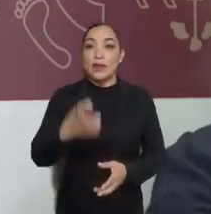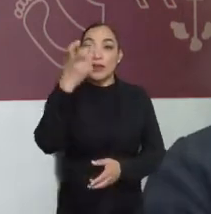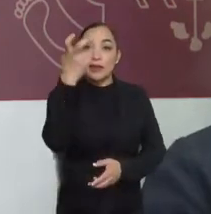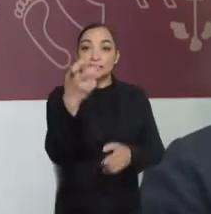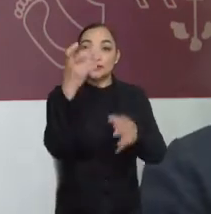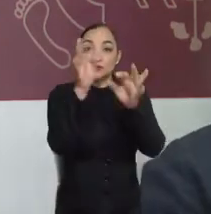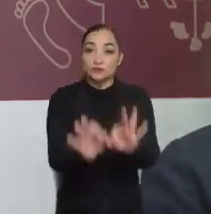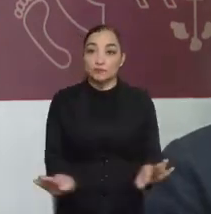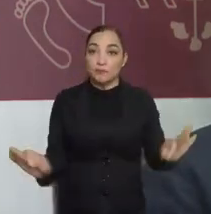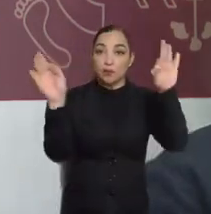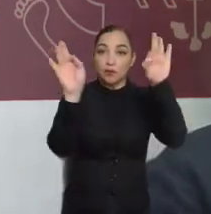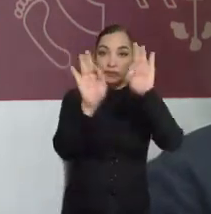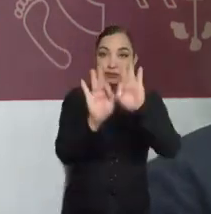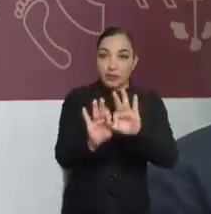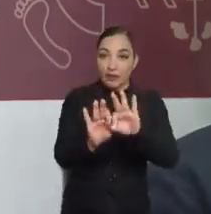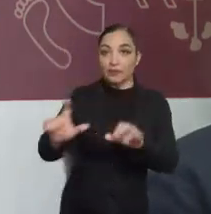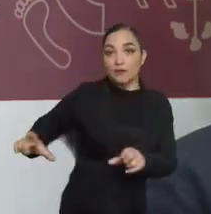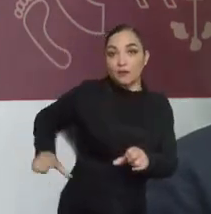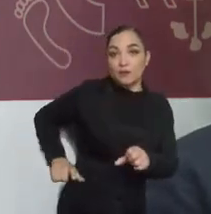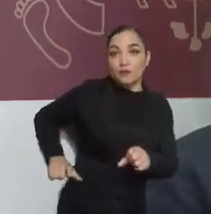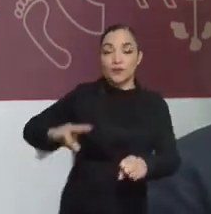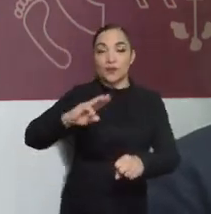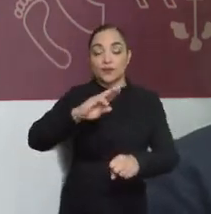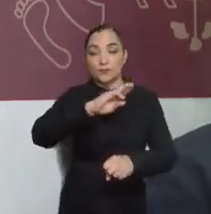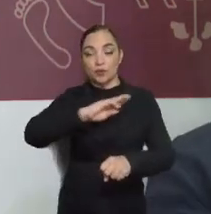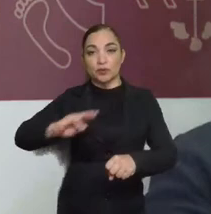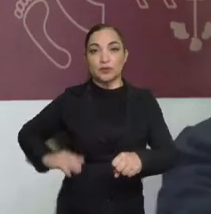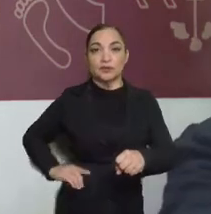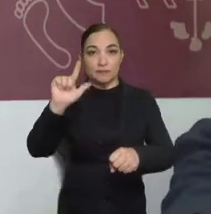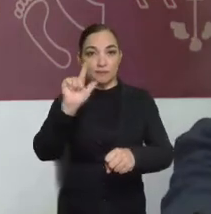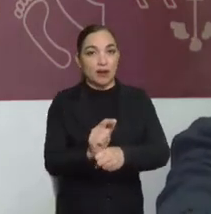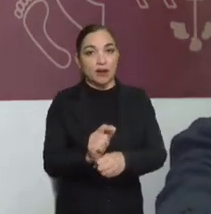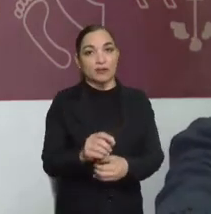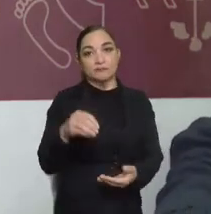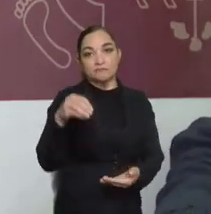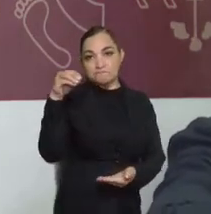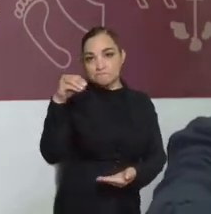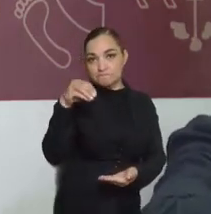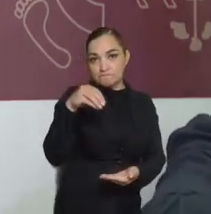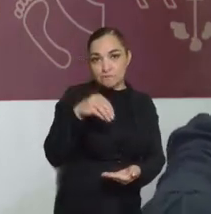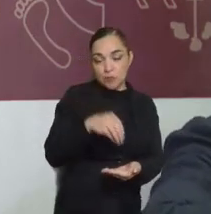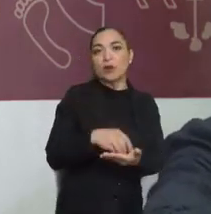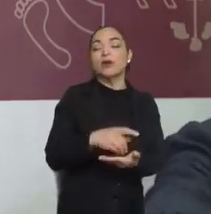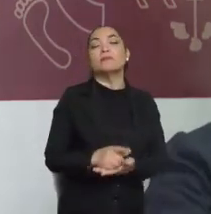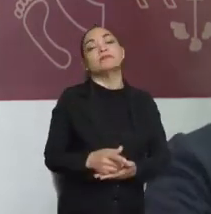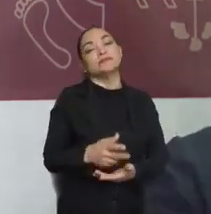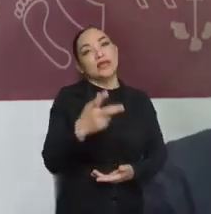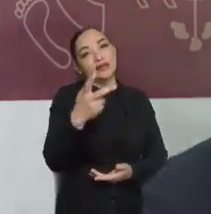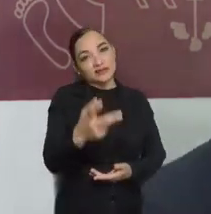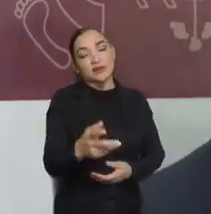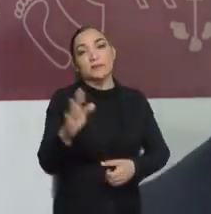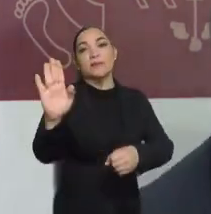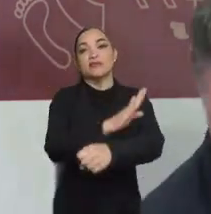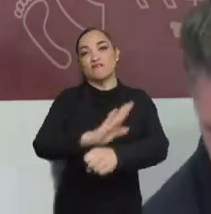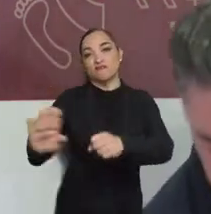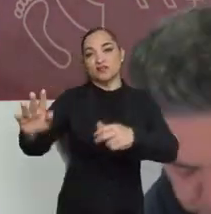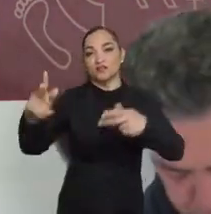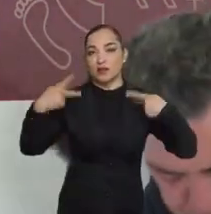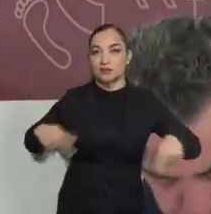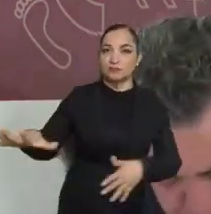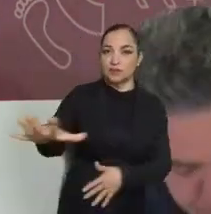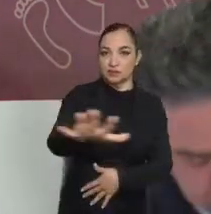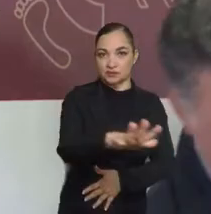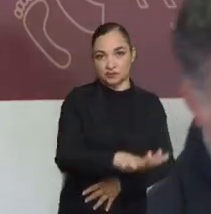apliquen, es decir, recojan las motos, le hacen un favor a la gente, porque